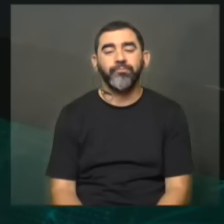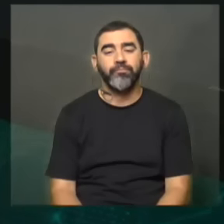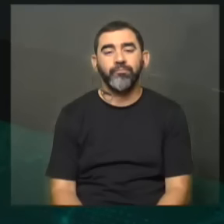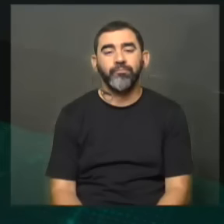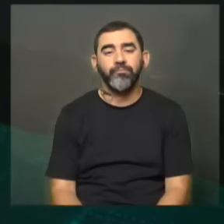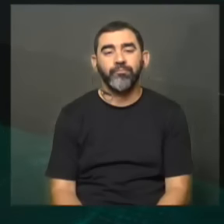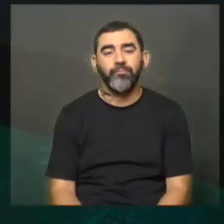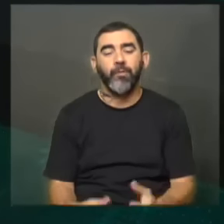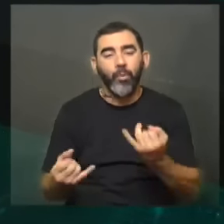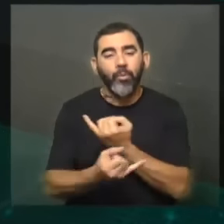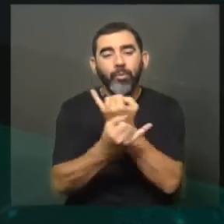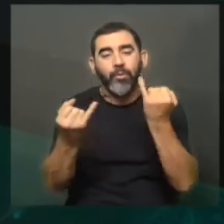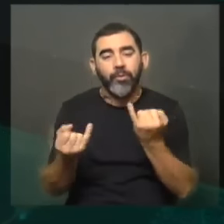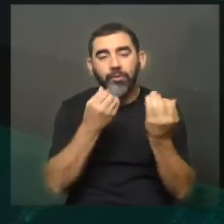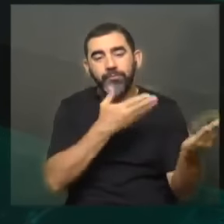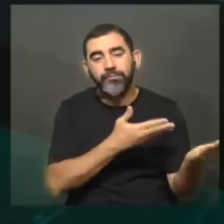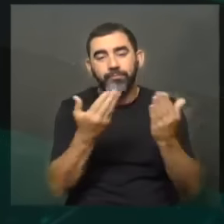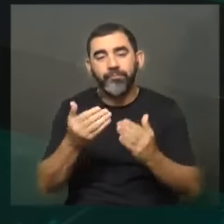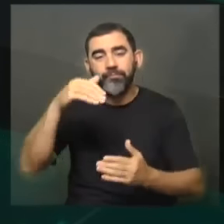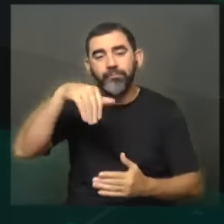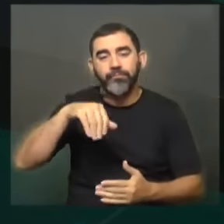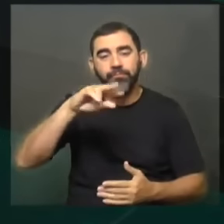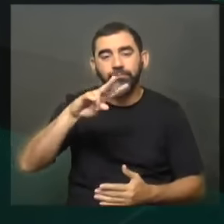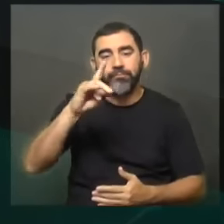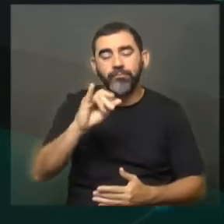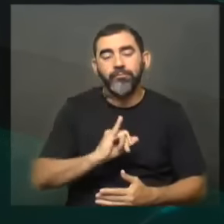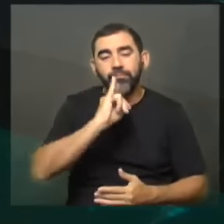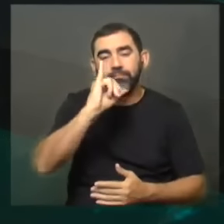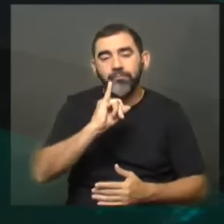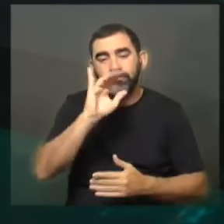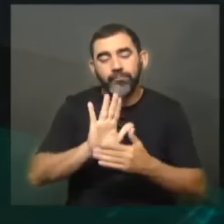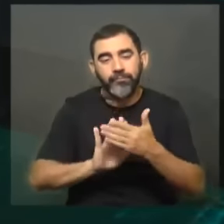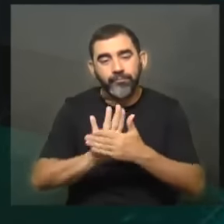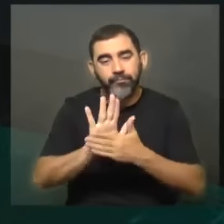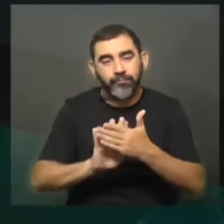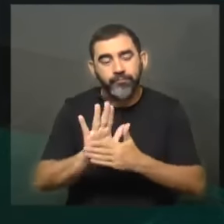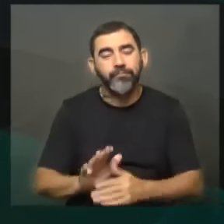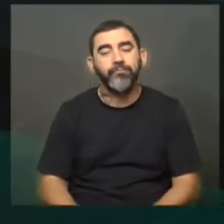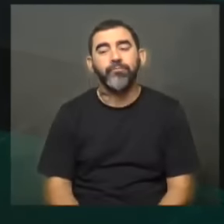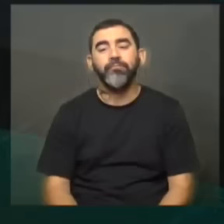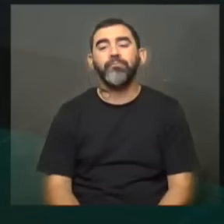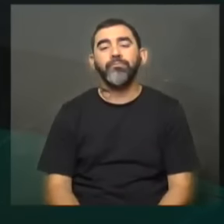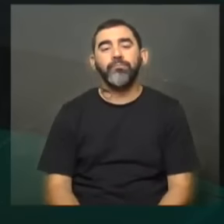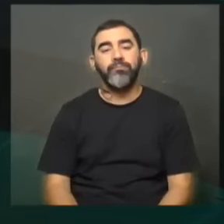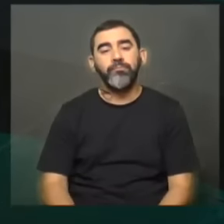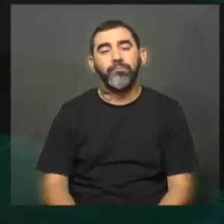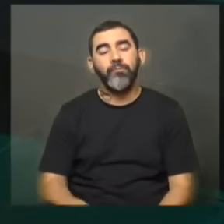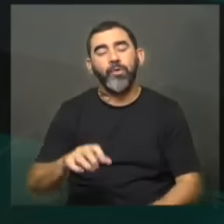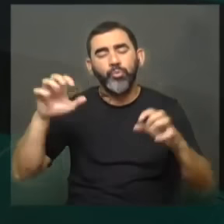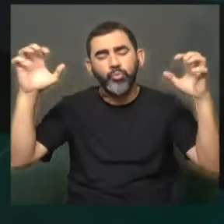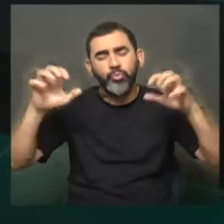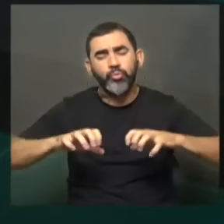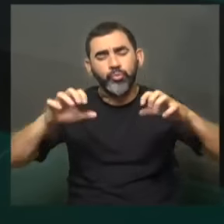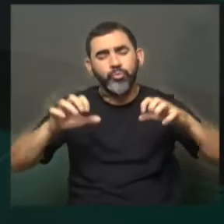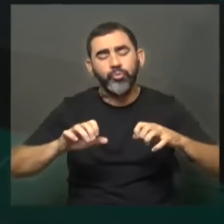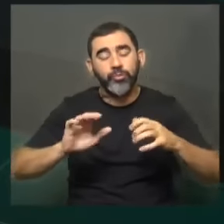Hola Hola qué tal Muy buenos días para todos para todas bienvenidos aquí estamos con la primera edición de MB noticias mañana lluviosa